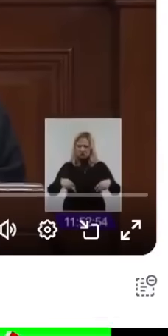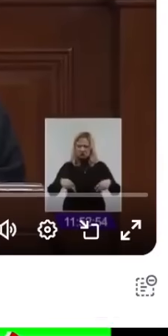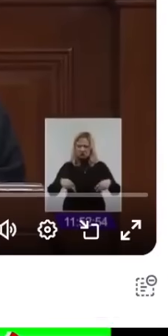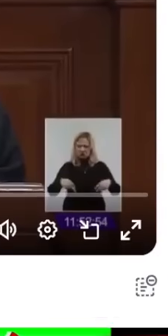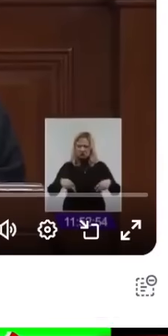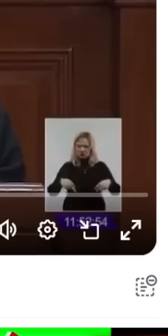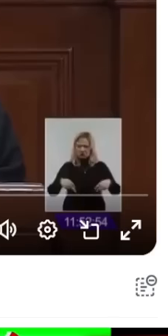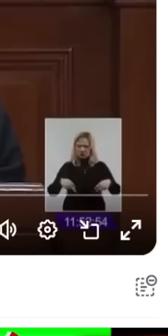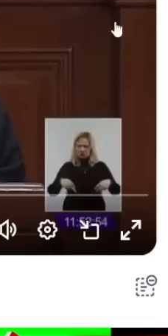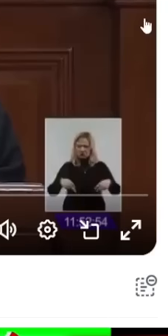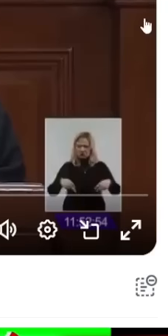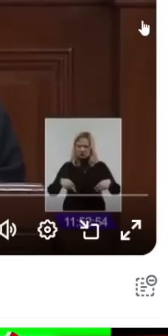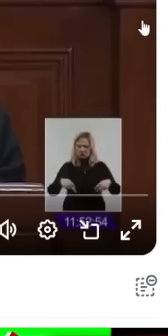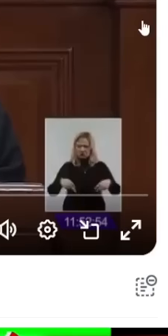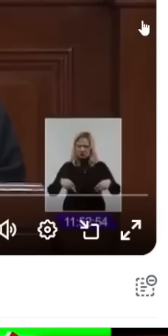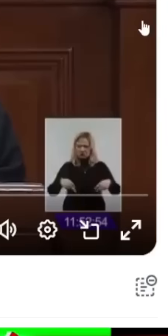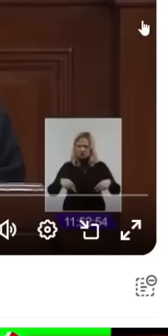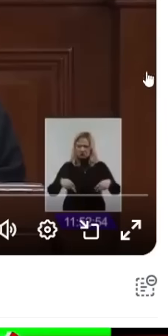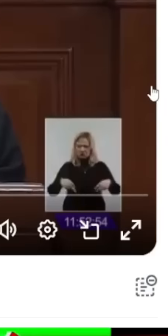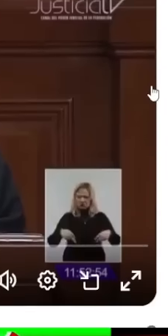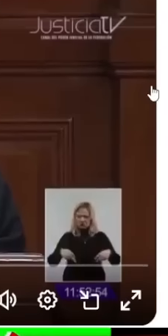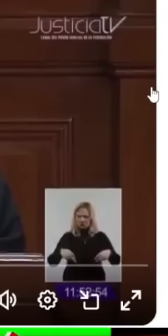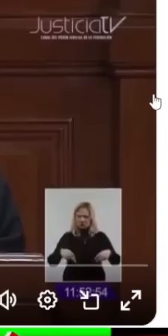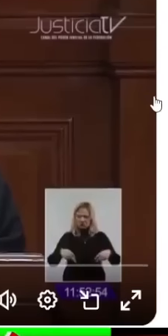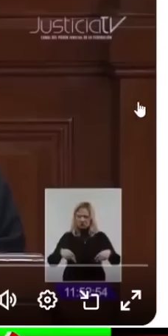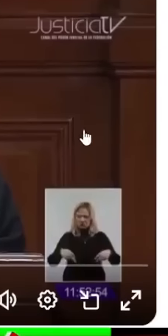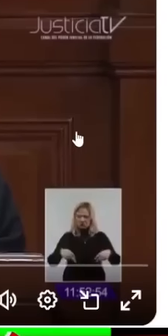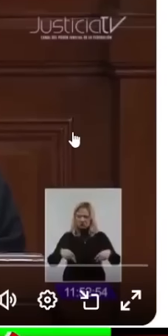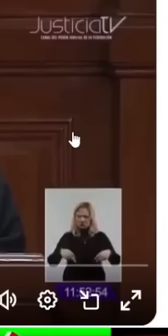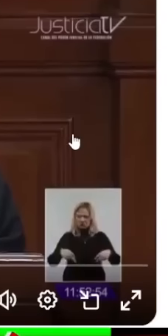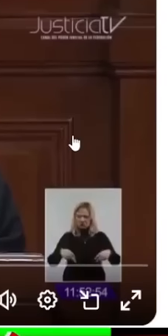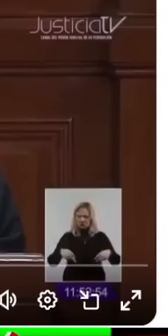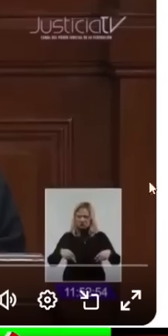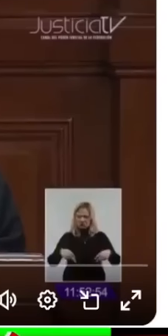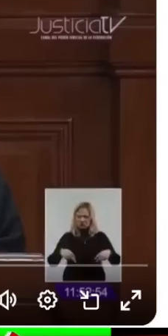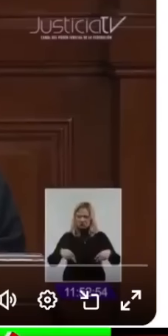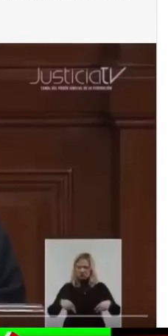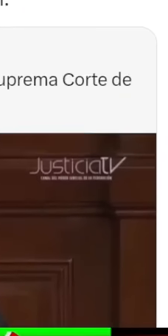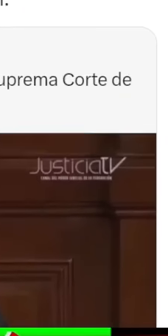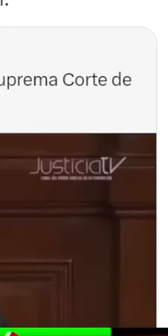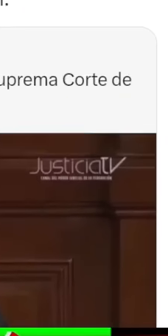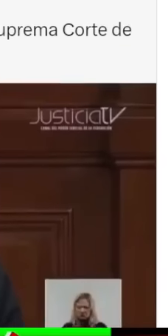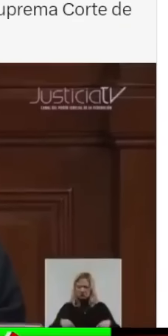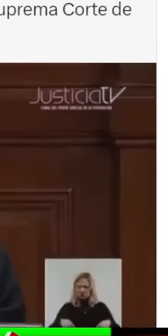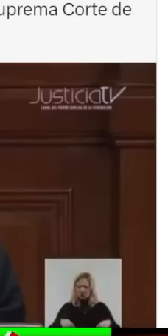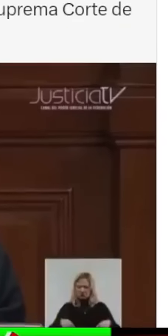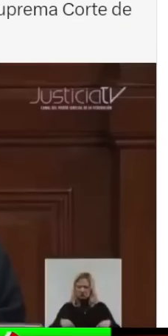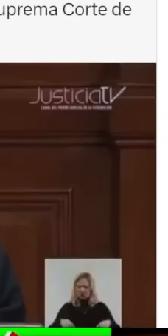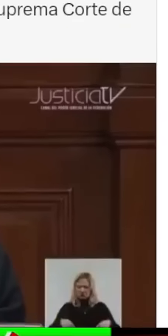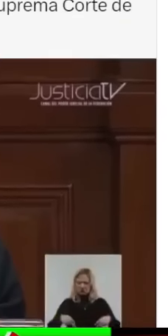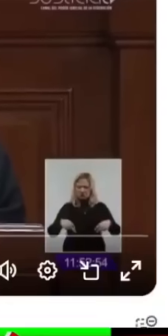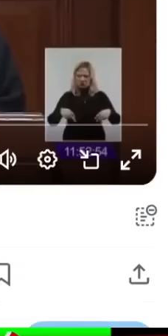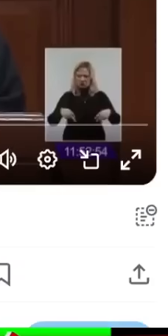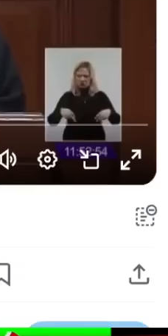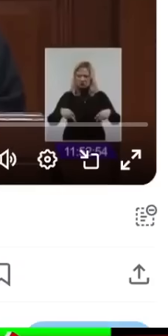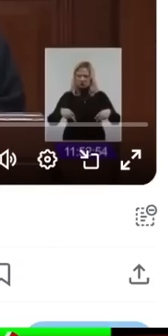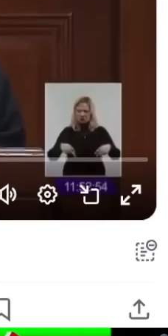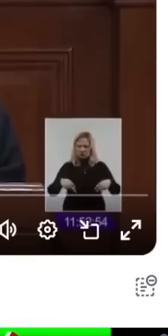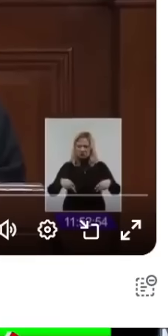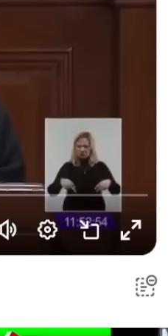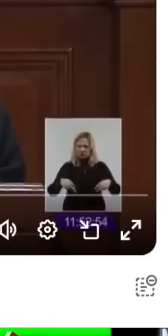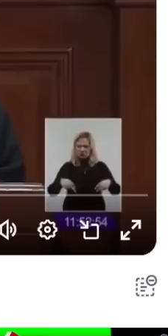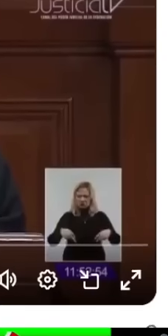Otros que inclusive pusieron el segmento de cuando tomó posesión la ministra de la Suprema